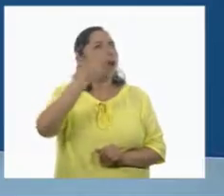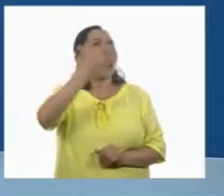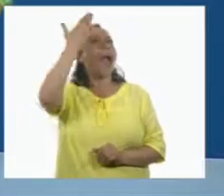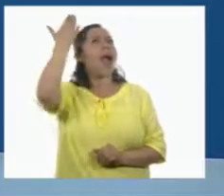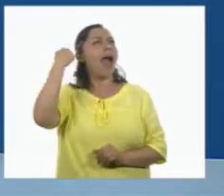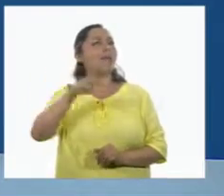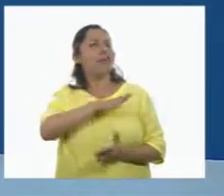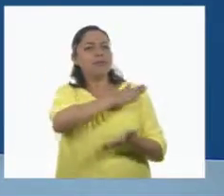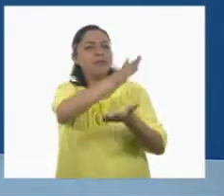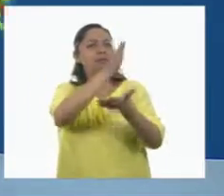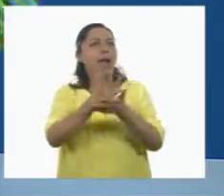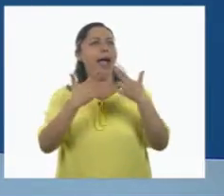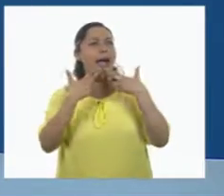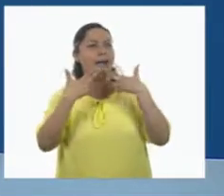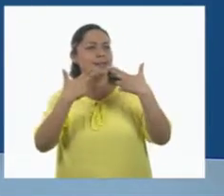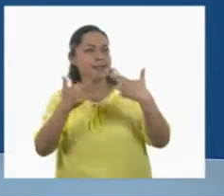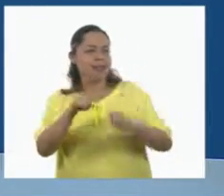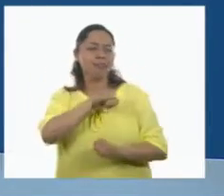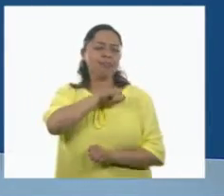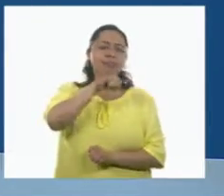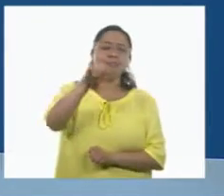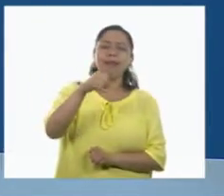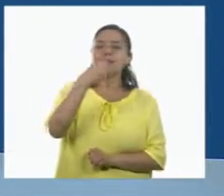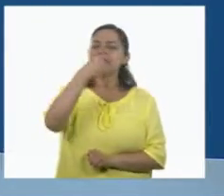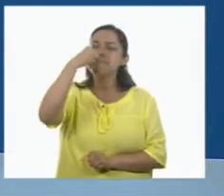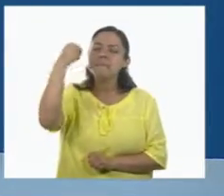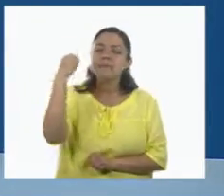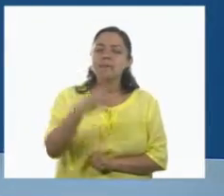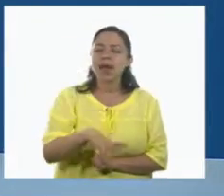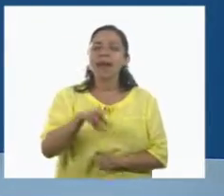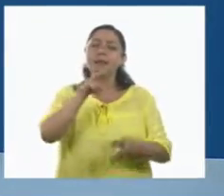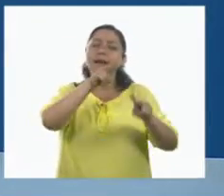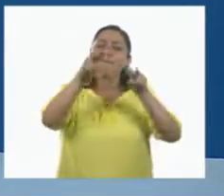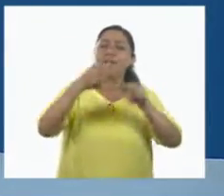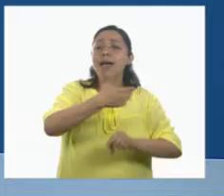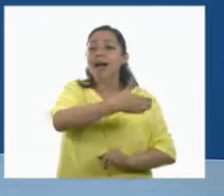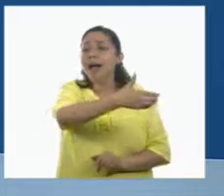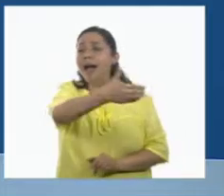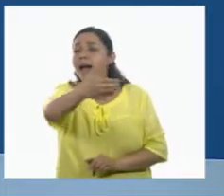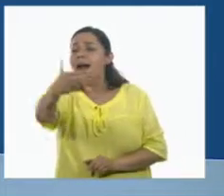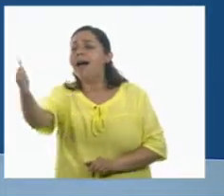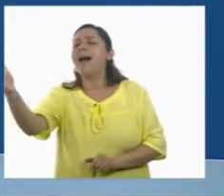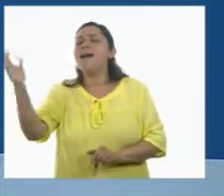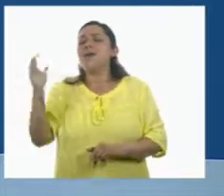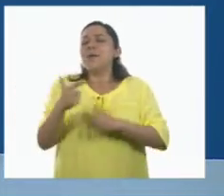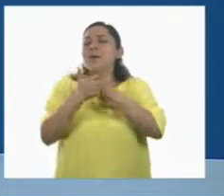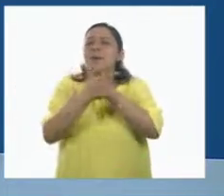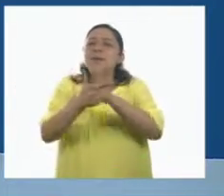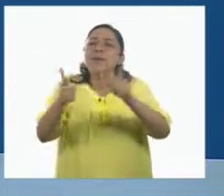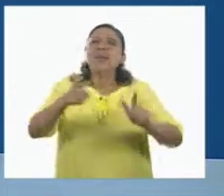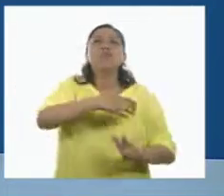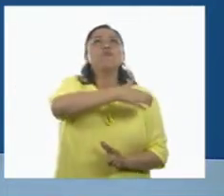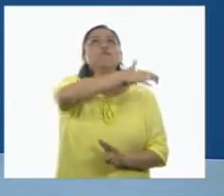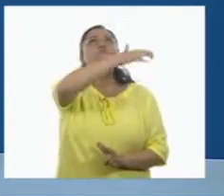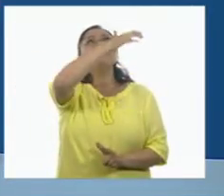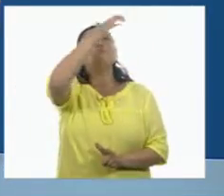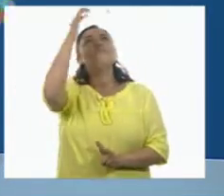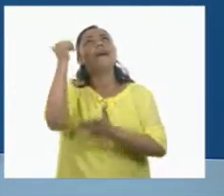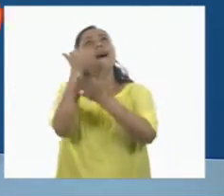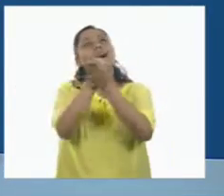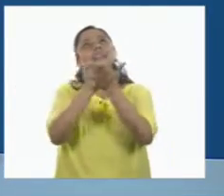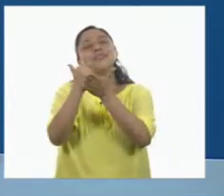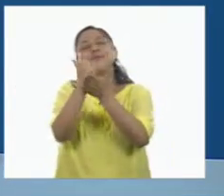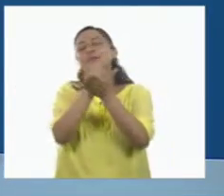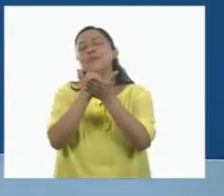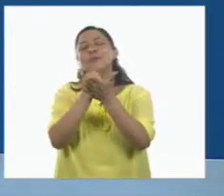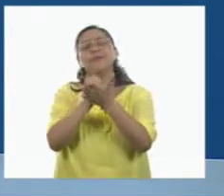hacienda que se veía a lo lejos estaba increíble y poder ver el campo tan libre y el cielo tan azul.